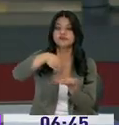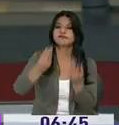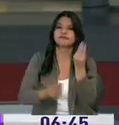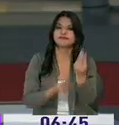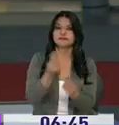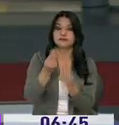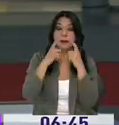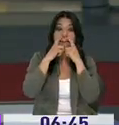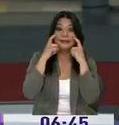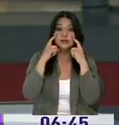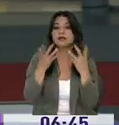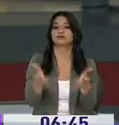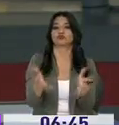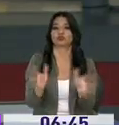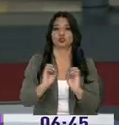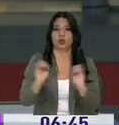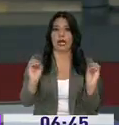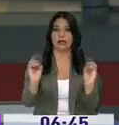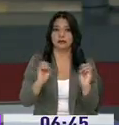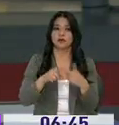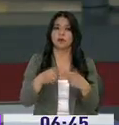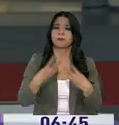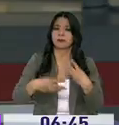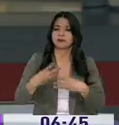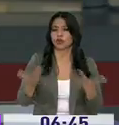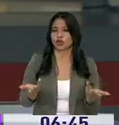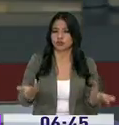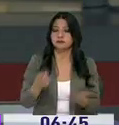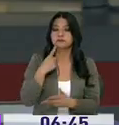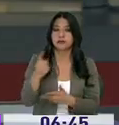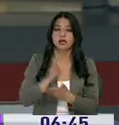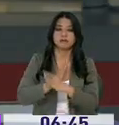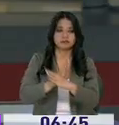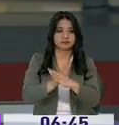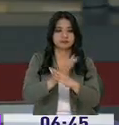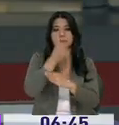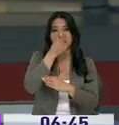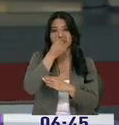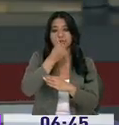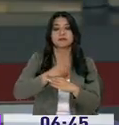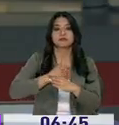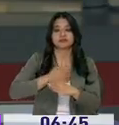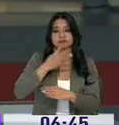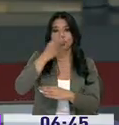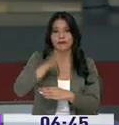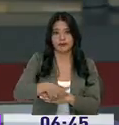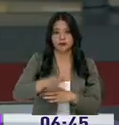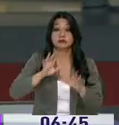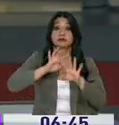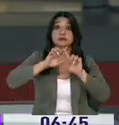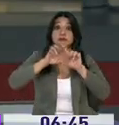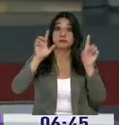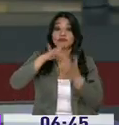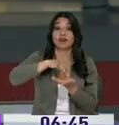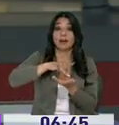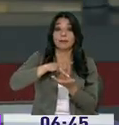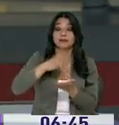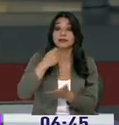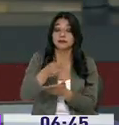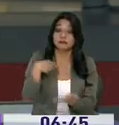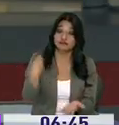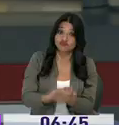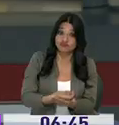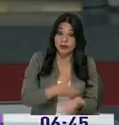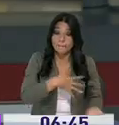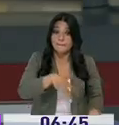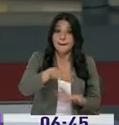de mascarillas e insumos para prevenir el contagio del coronavirus. Las farmacéuticas aspiran a abastecerse